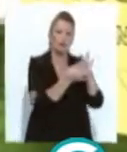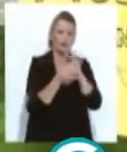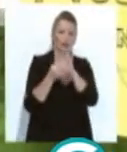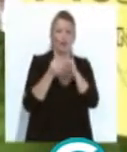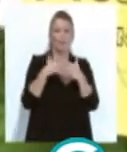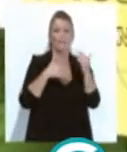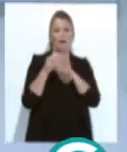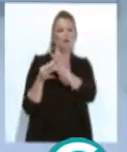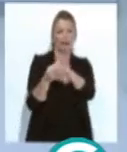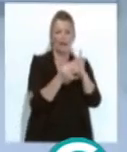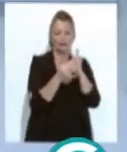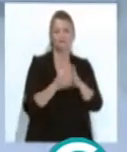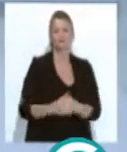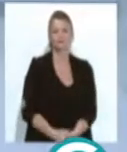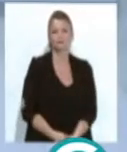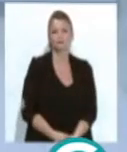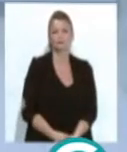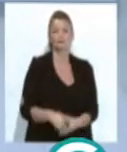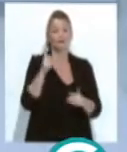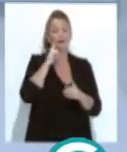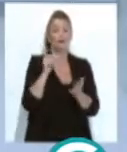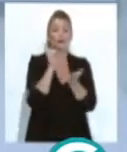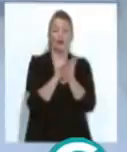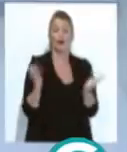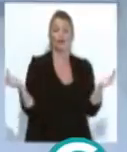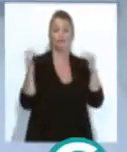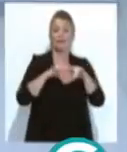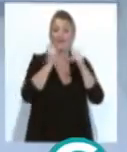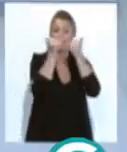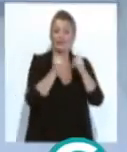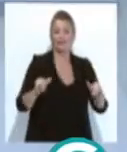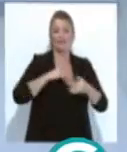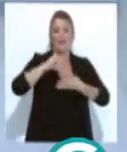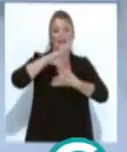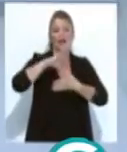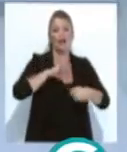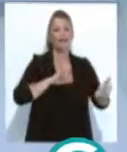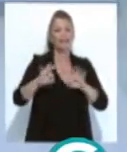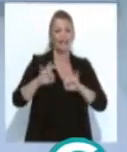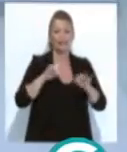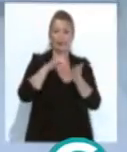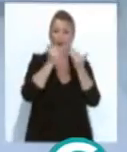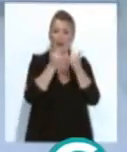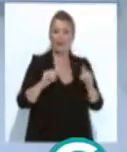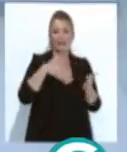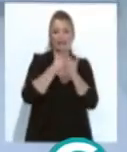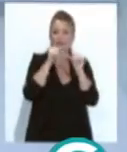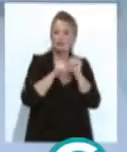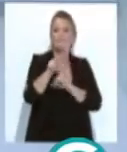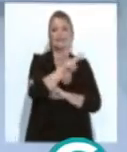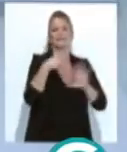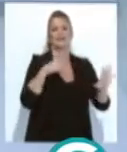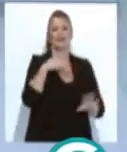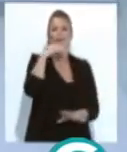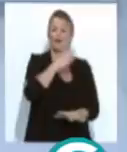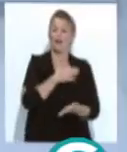unidas. Los encuentros marcan el inicio del Festival Iberoamericano de Teatro, que se celebra hasta el próximo 26 de octubre en